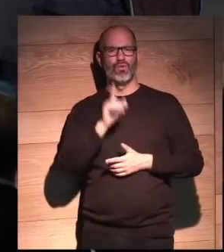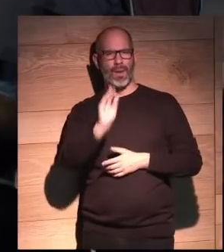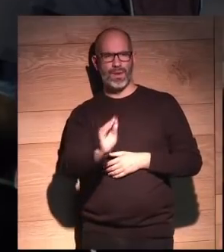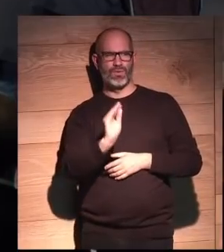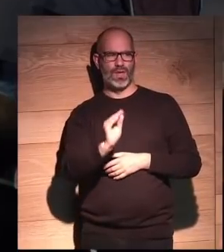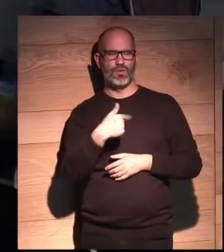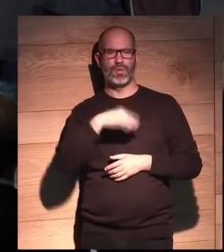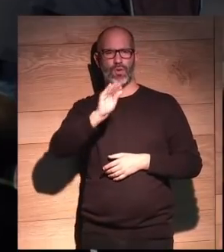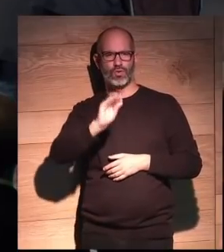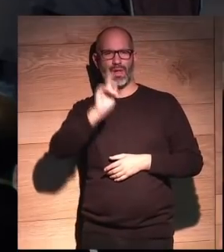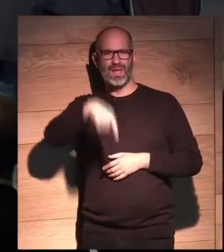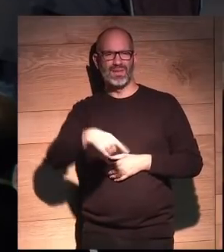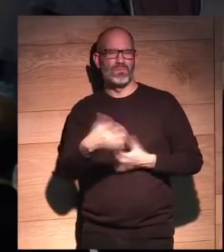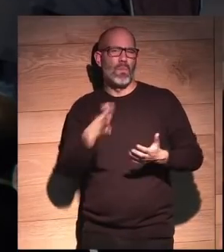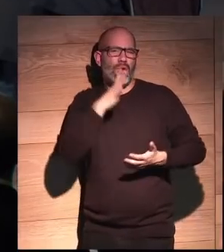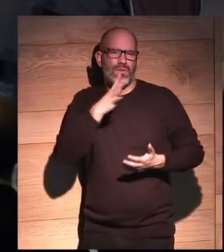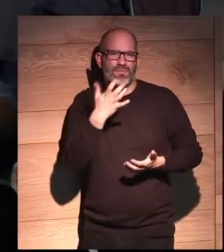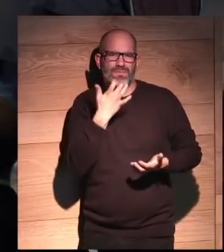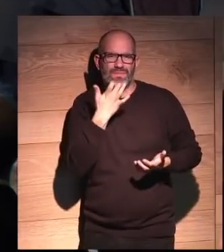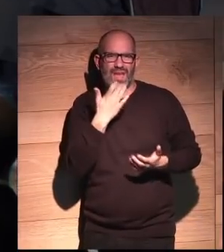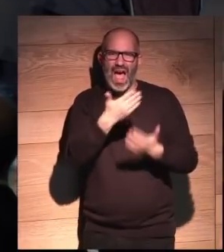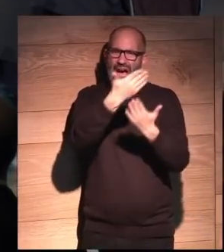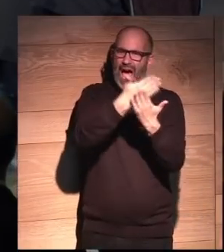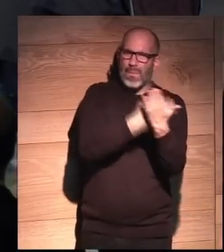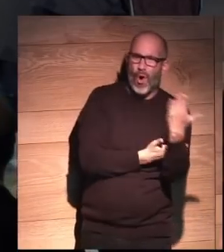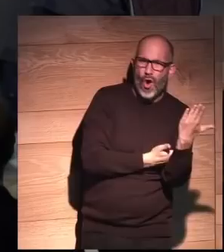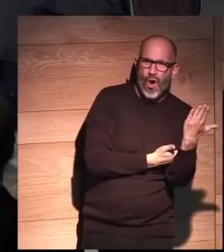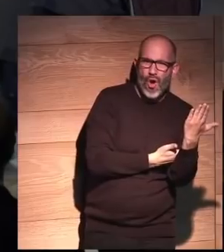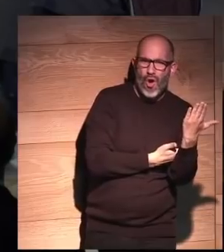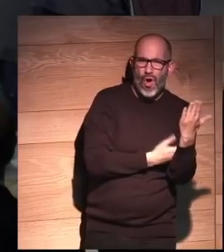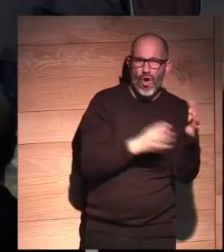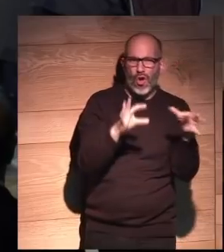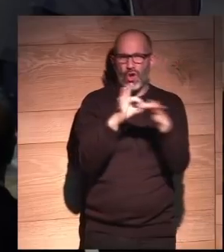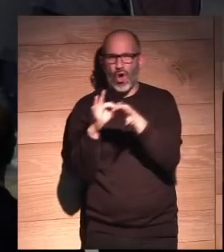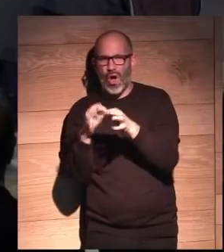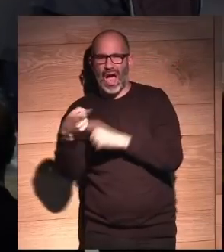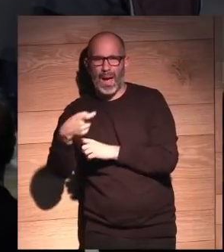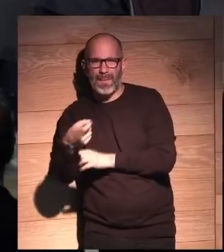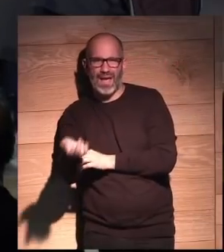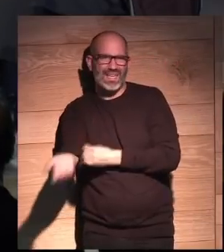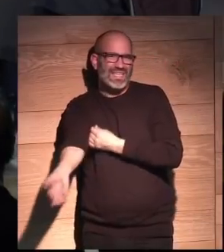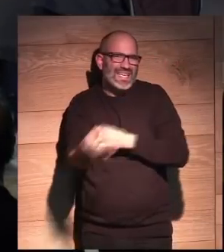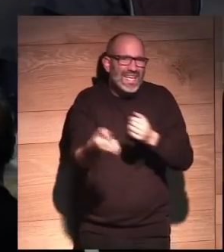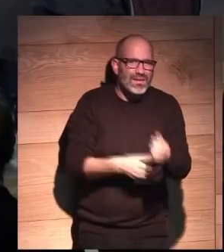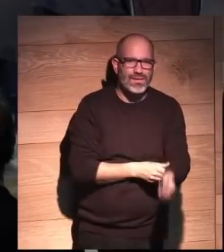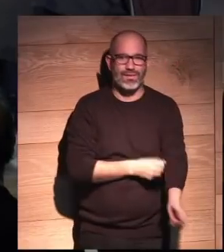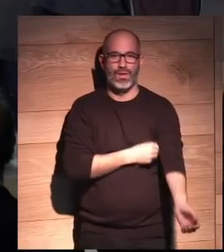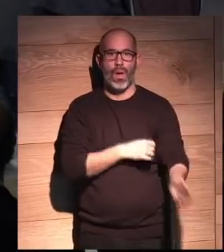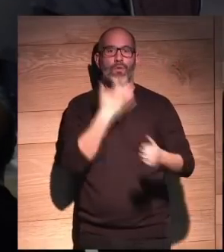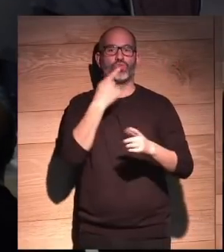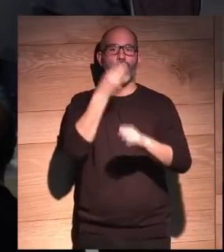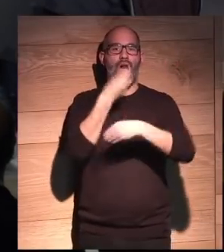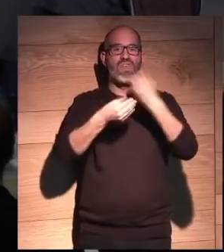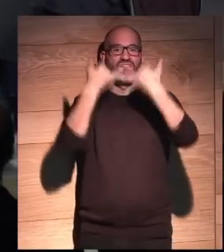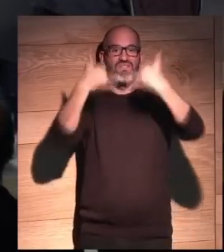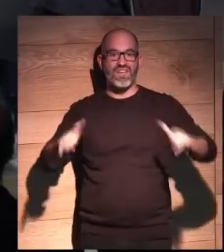venga a preguntar, pero ahora te pregunto yo, ¿y qué tiene que ver el jamón con las gambas? Pues tiene todo que ver. A ver. Pues tú haces una fiesta en